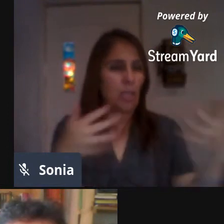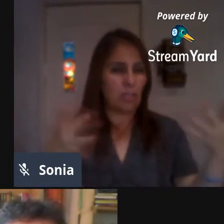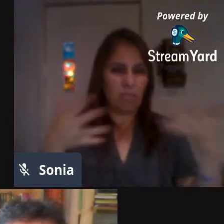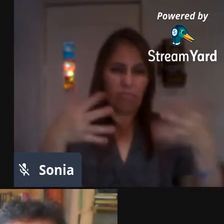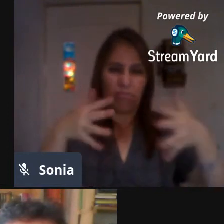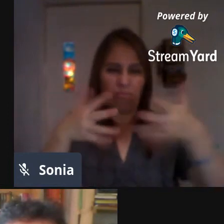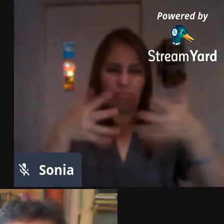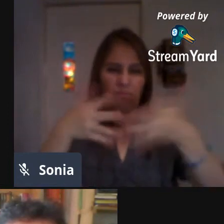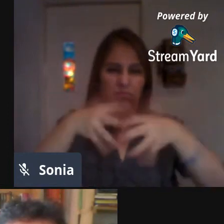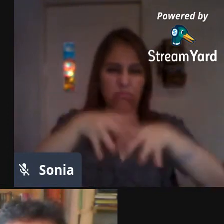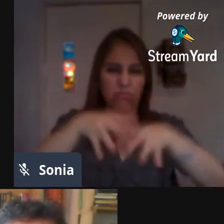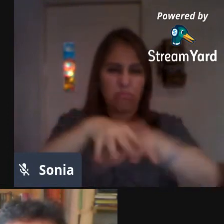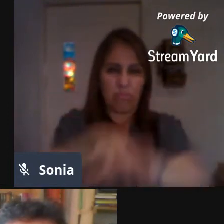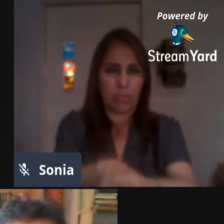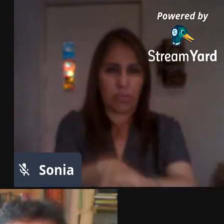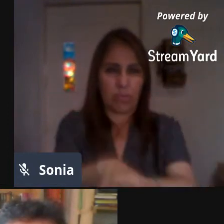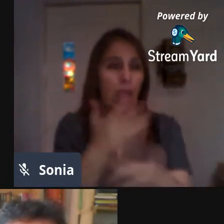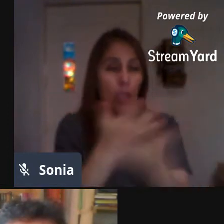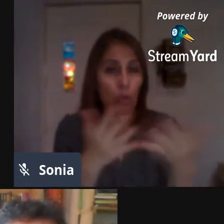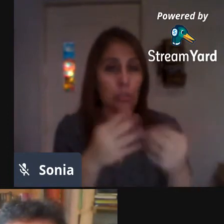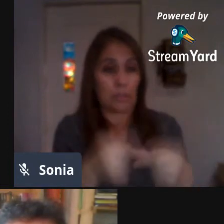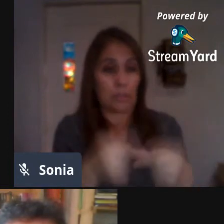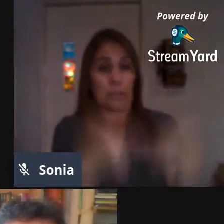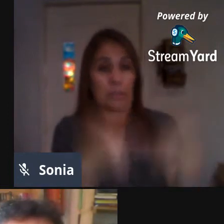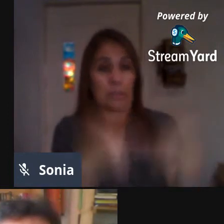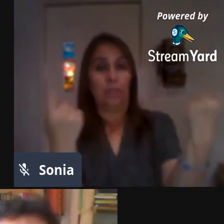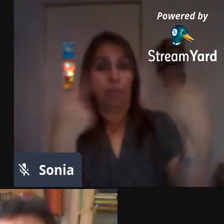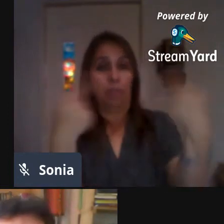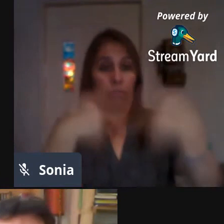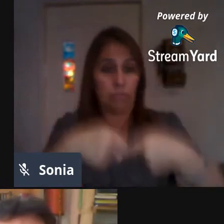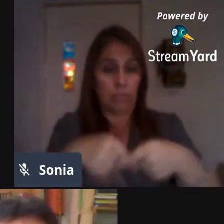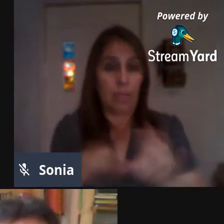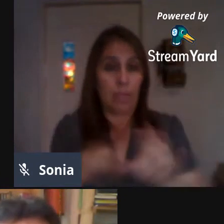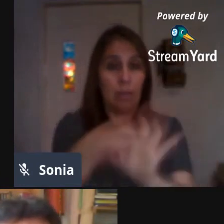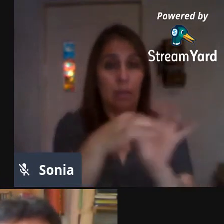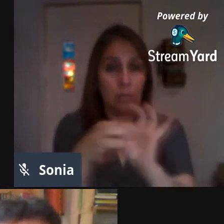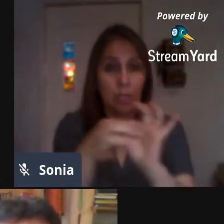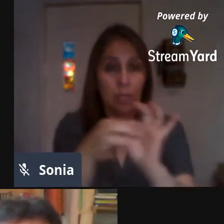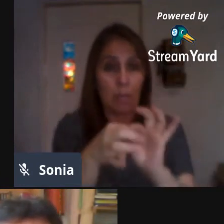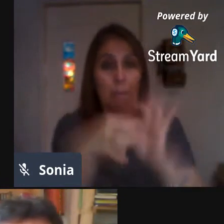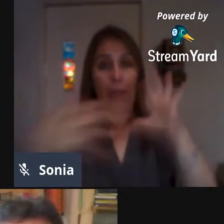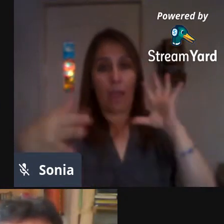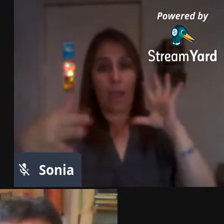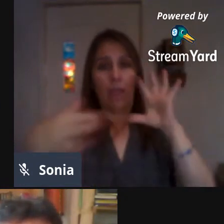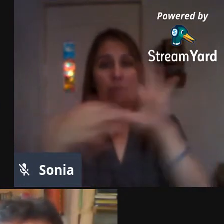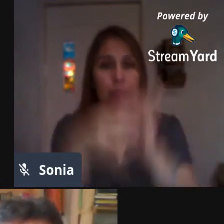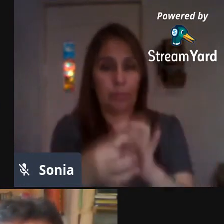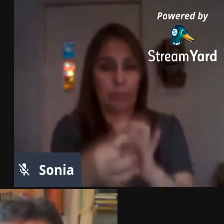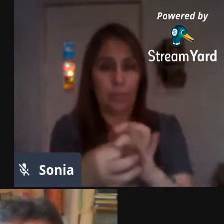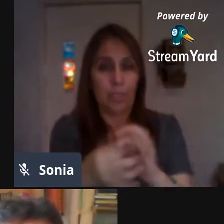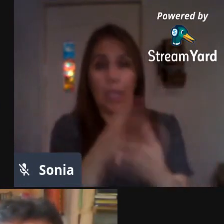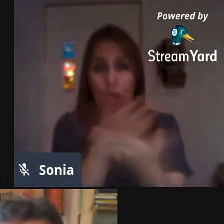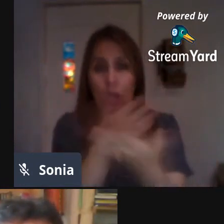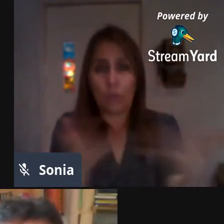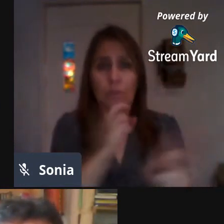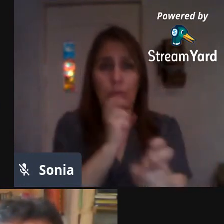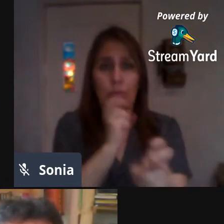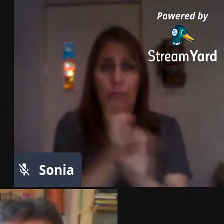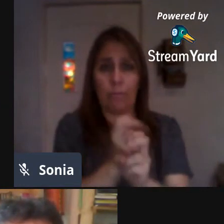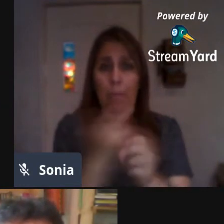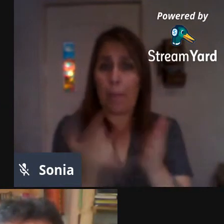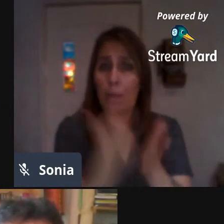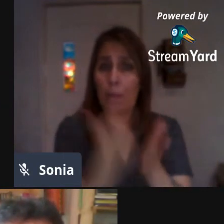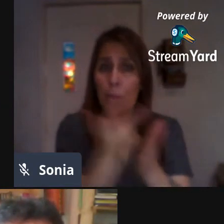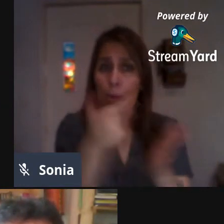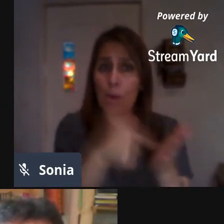rupturas hay una complejidad pero en esa complejidad lo que nos permite en estos libros es escuchar esa singularidad esa